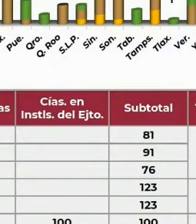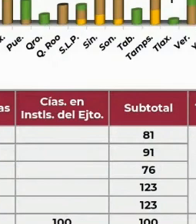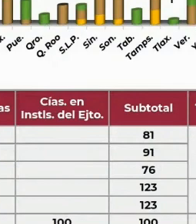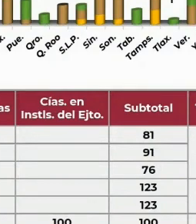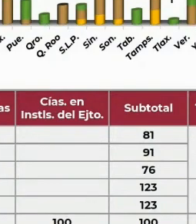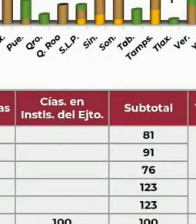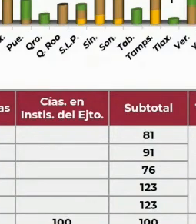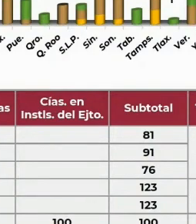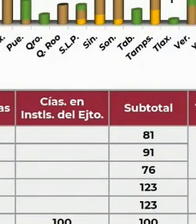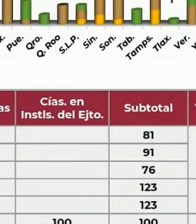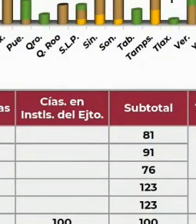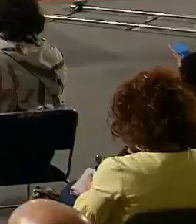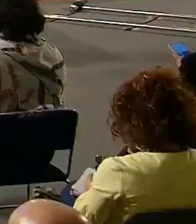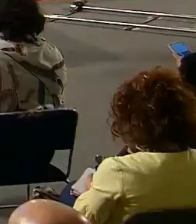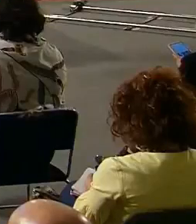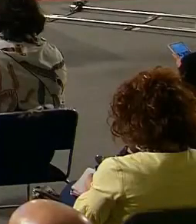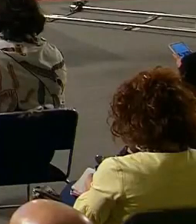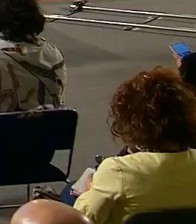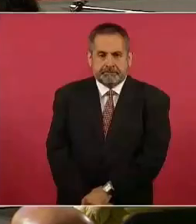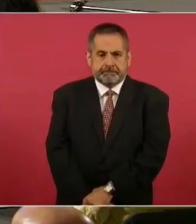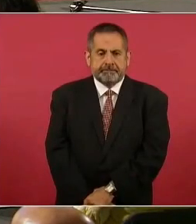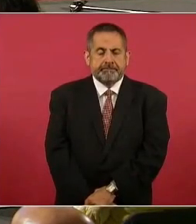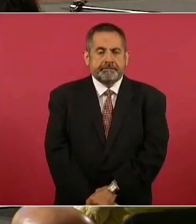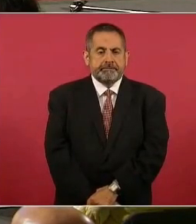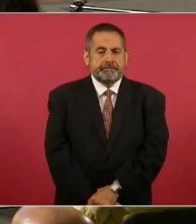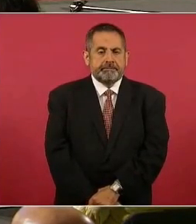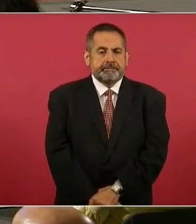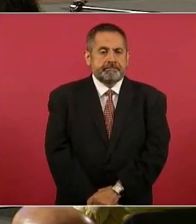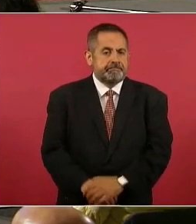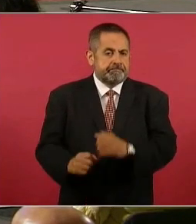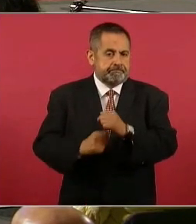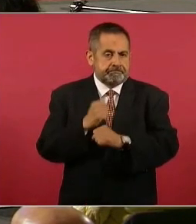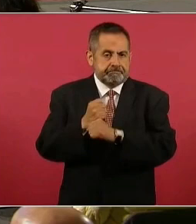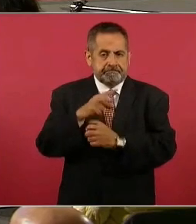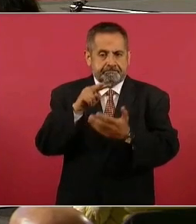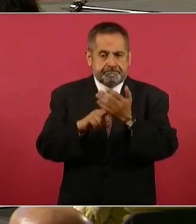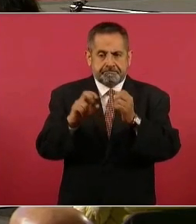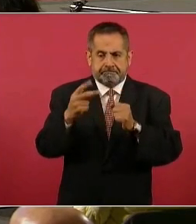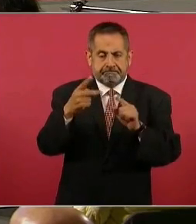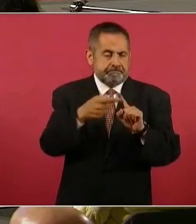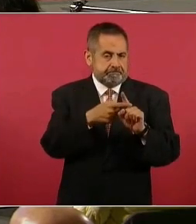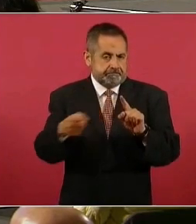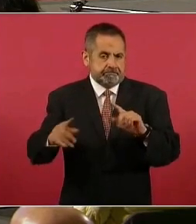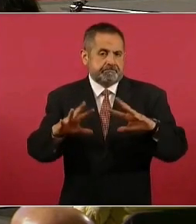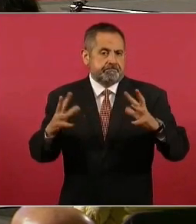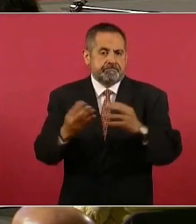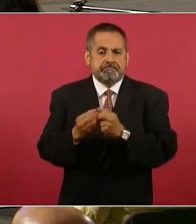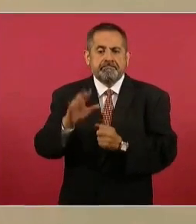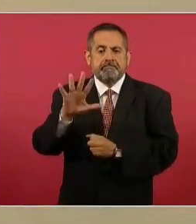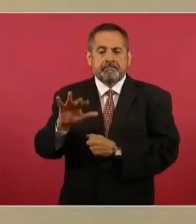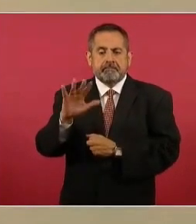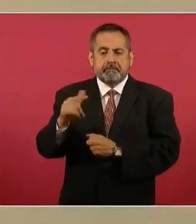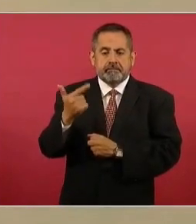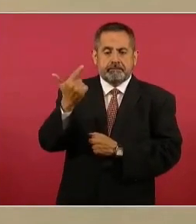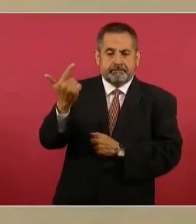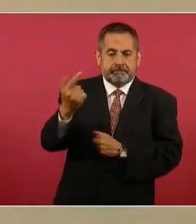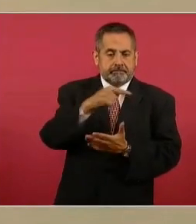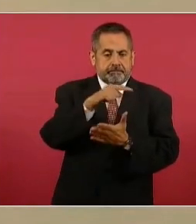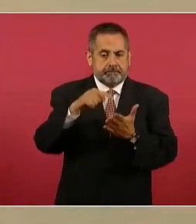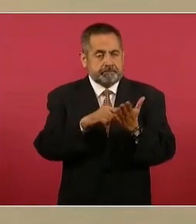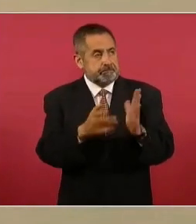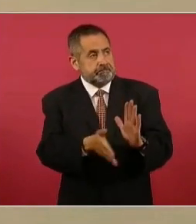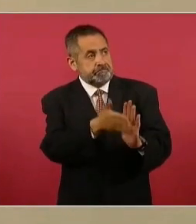51 cuarteles que corresponden al año 2022 en total tenemos 57 cuarteles en